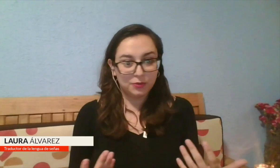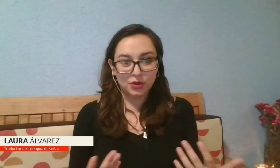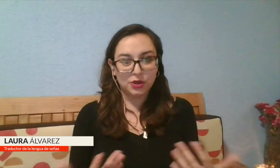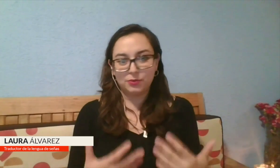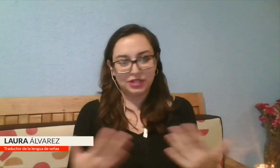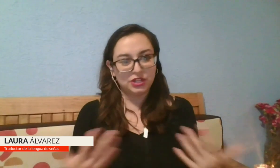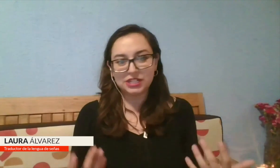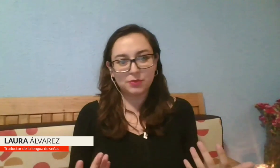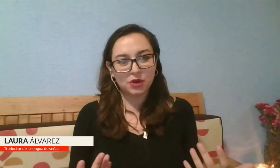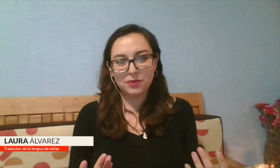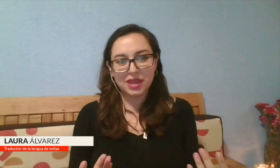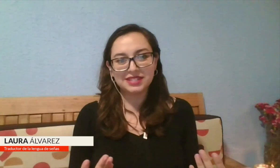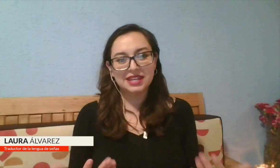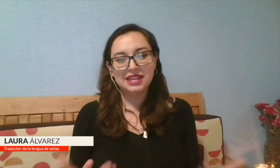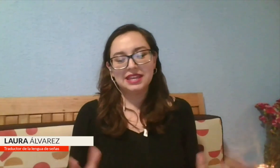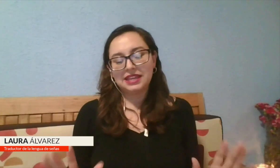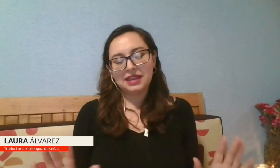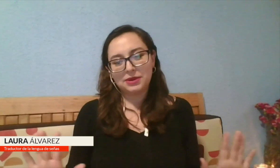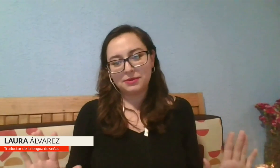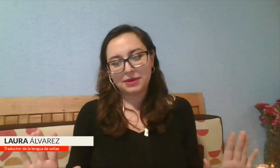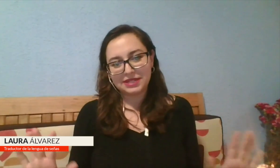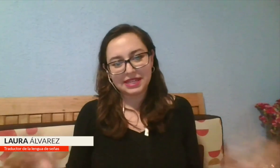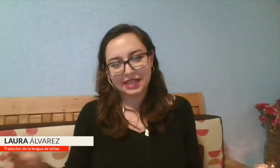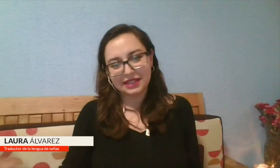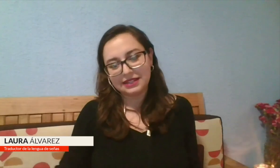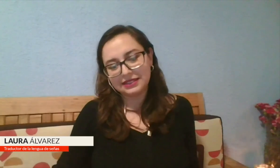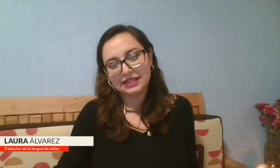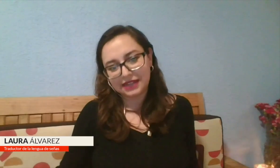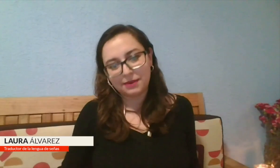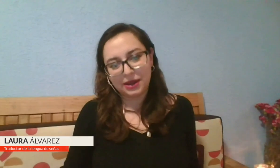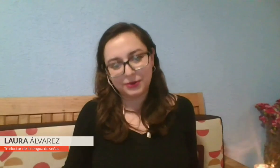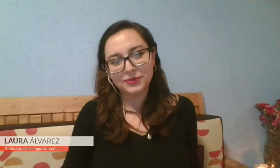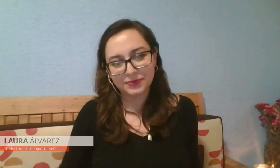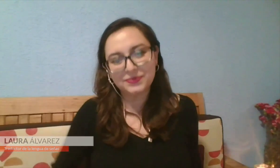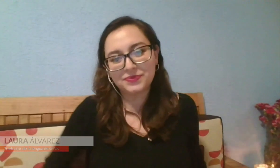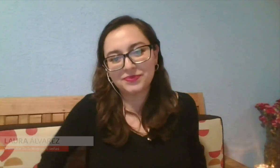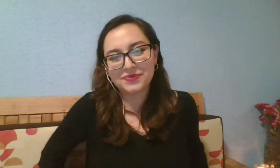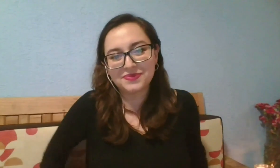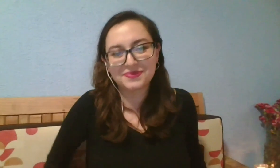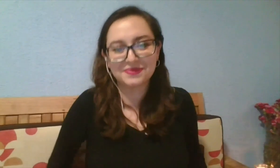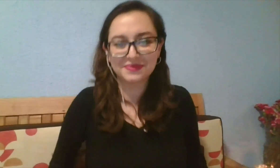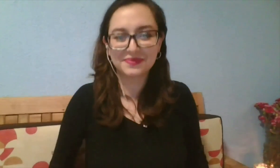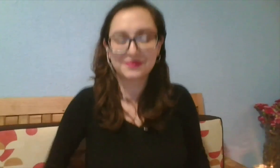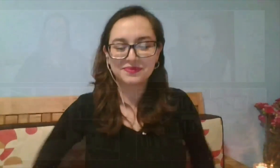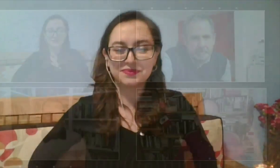criterio propio y opiniones propias que, bueno, van más allá del trabajo.